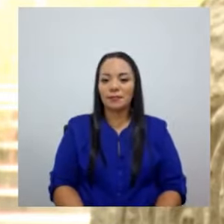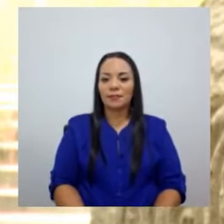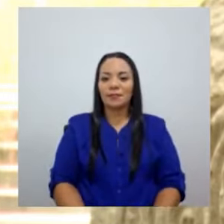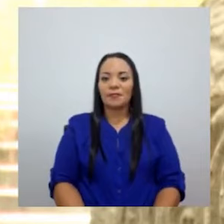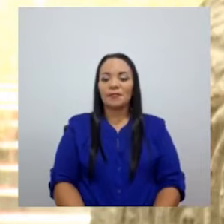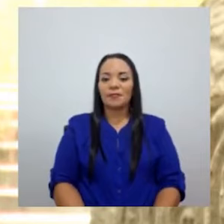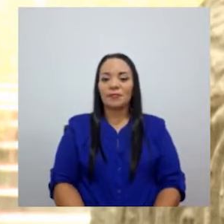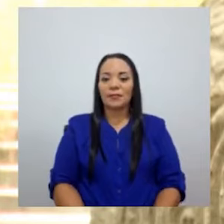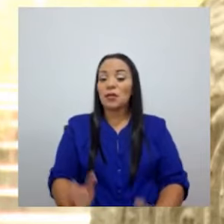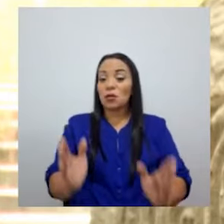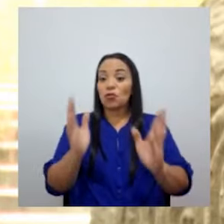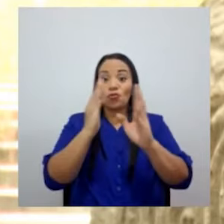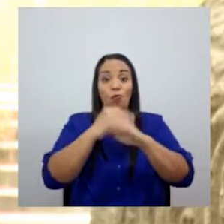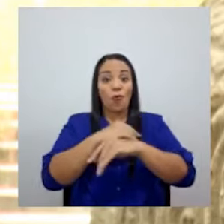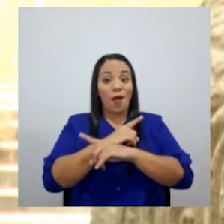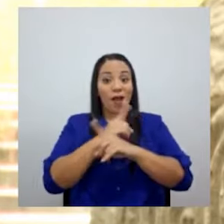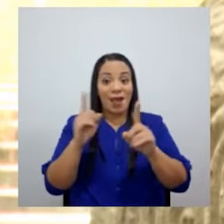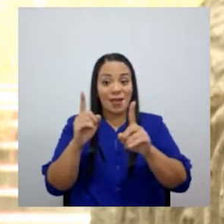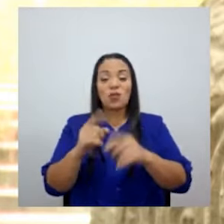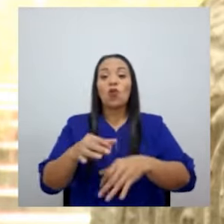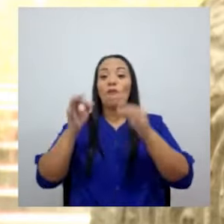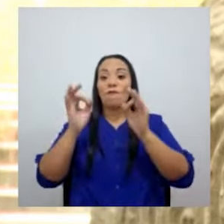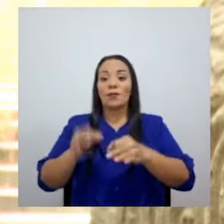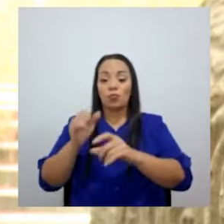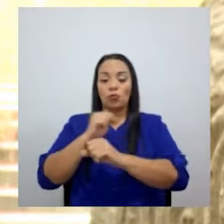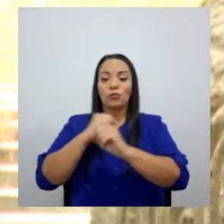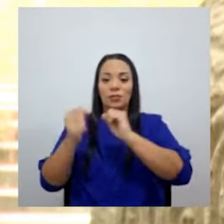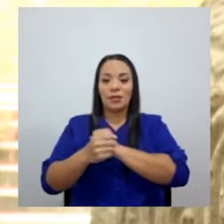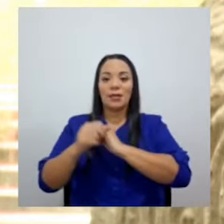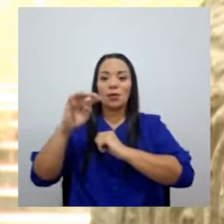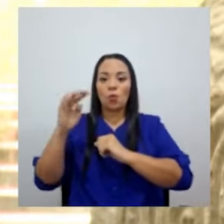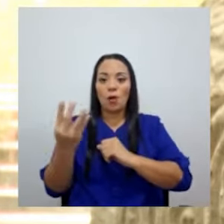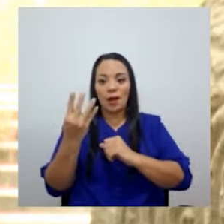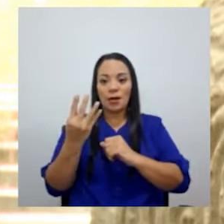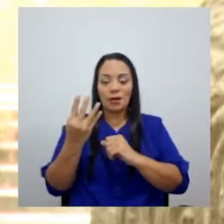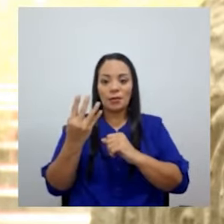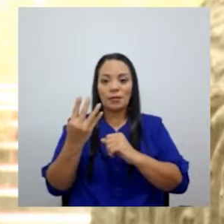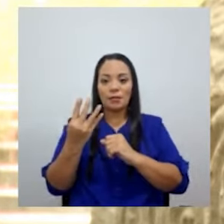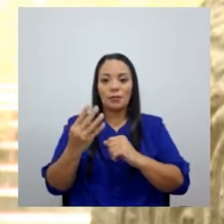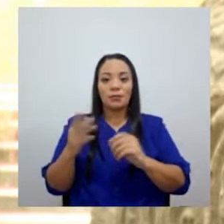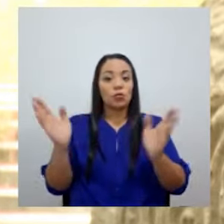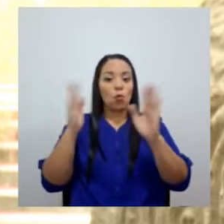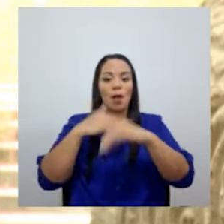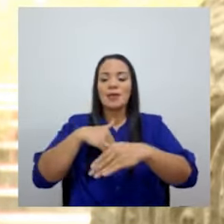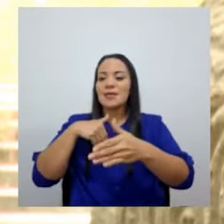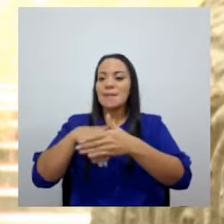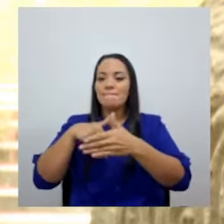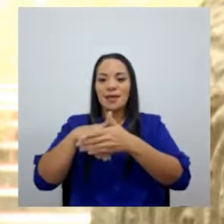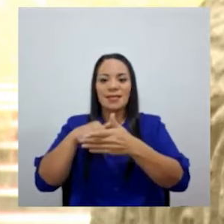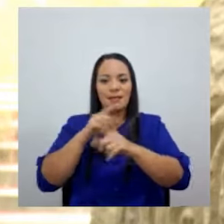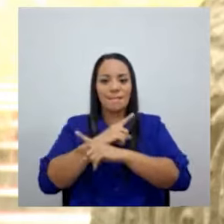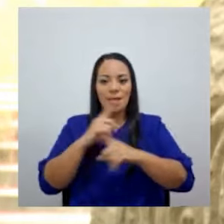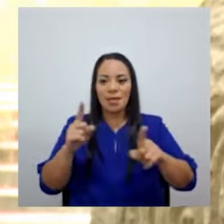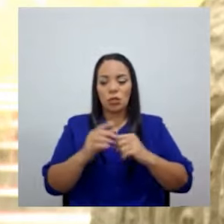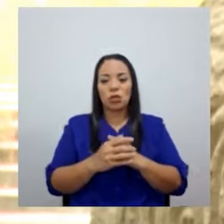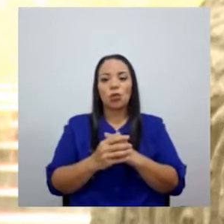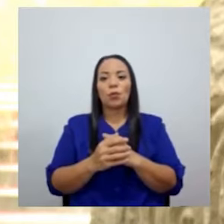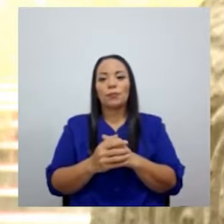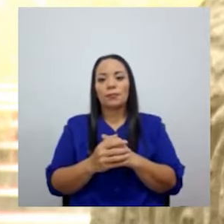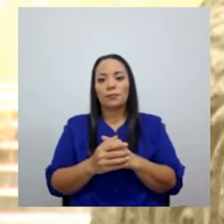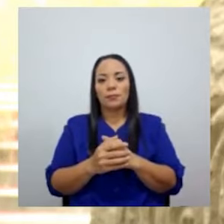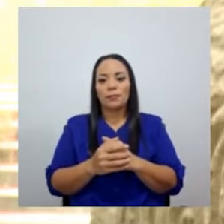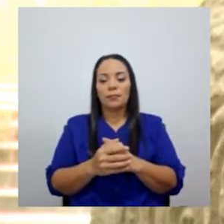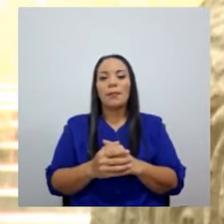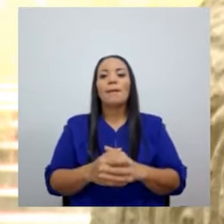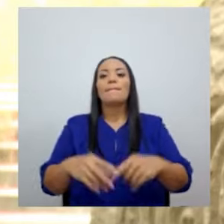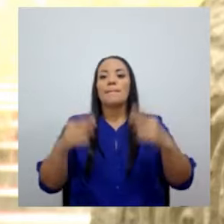hay, según confirmó la Sala Constitucional, impedimento alguno para que se